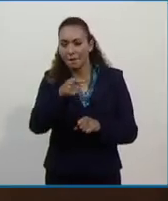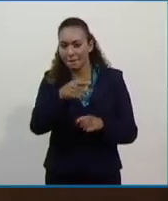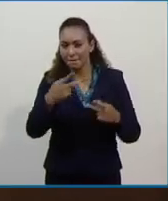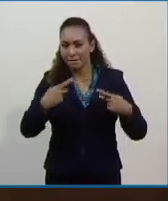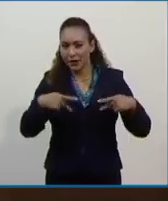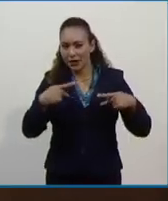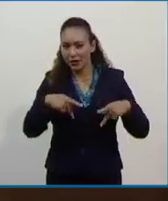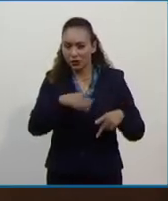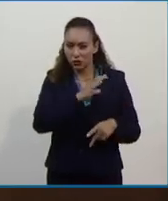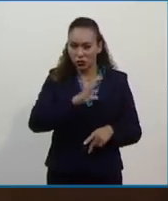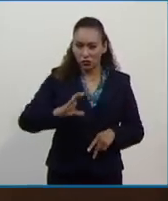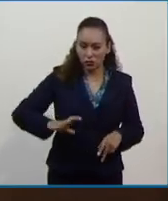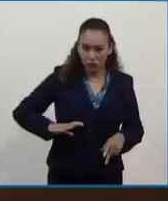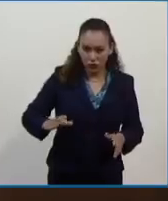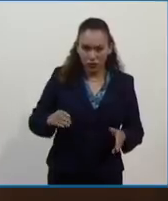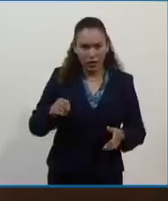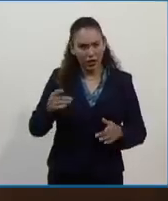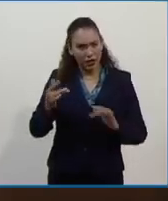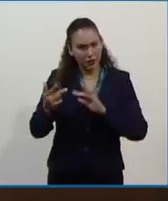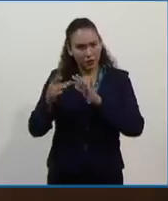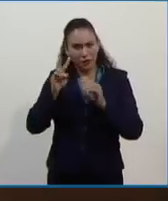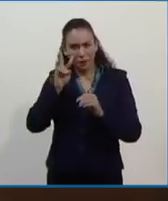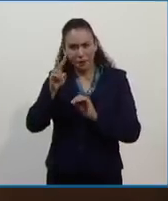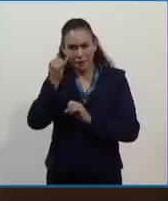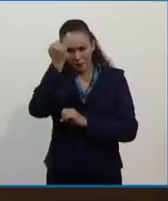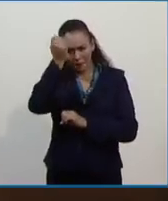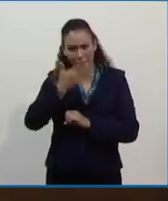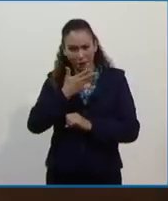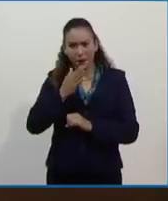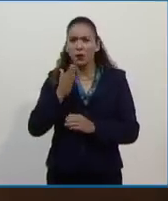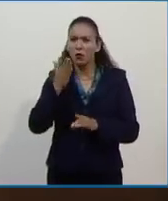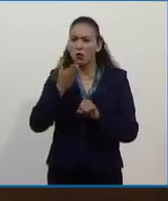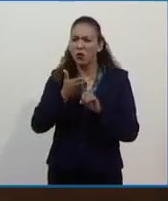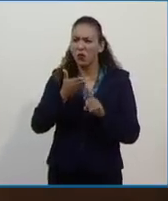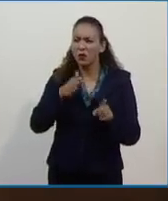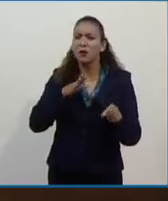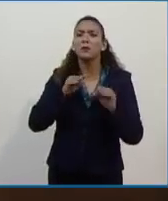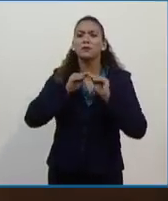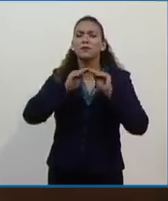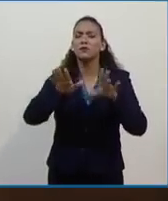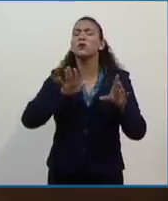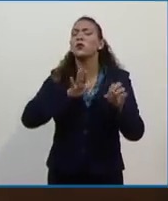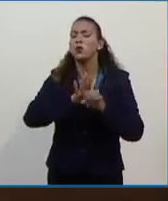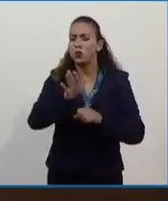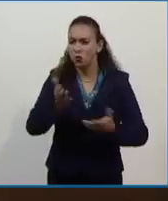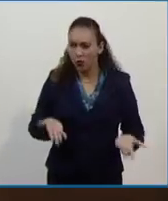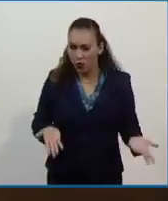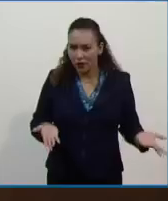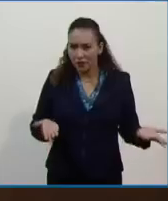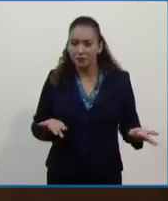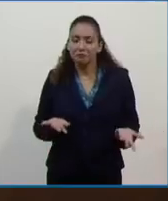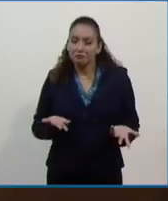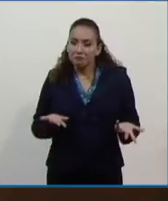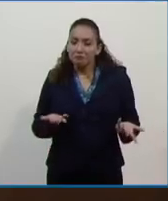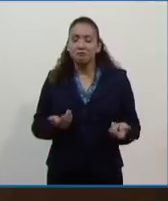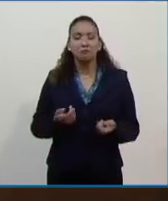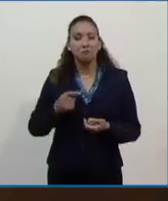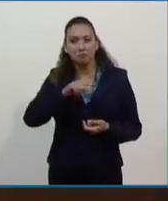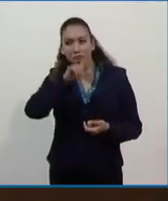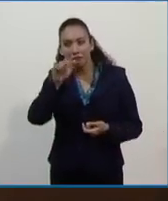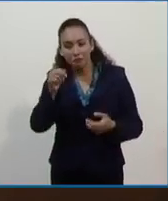de analizarlo en su integralidad y propósito. Resultado de lo anterior, en